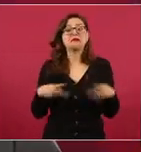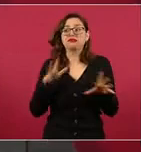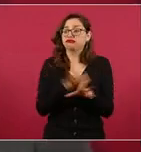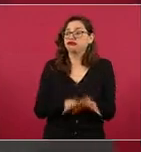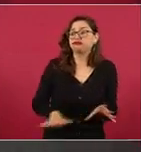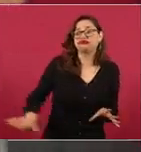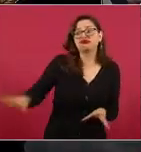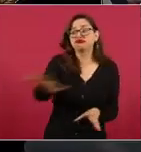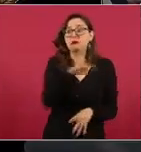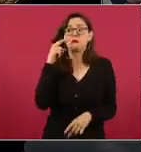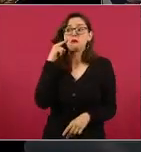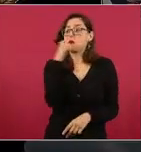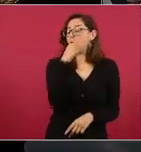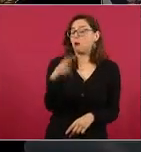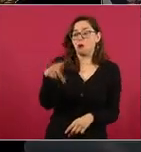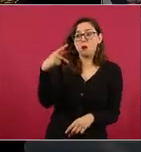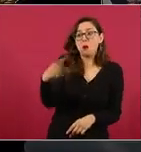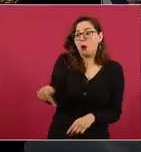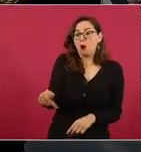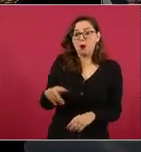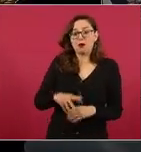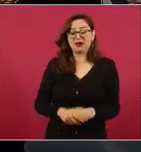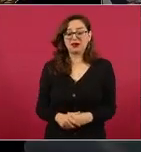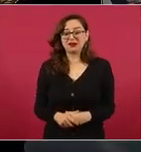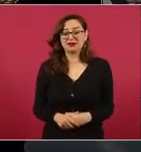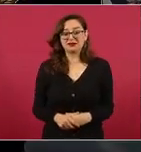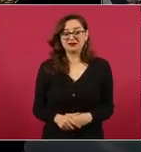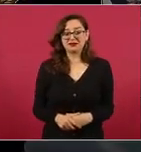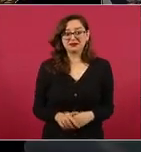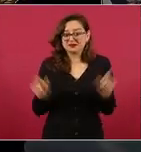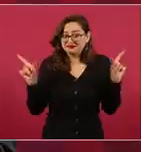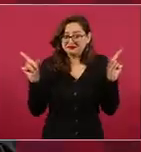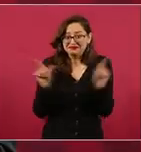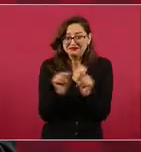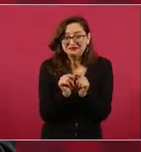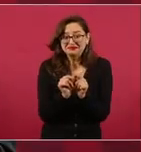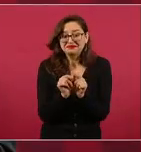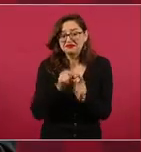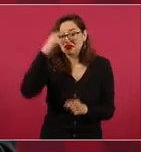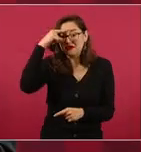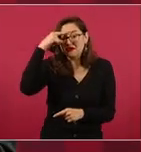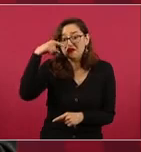Y es muy sencillo.